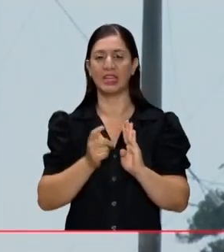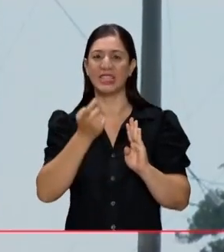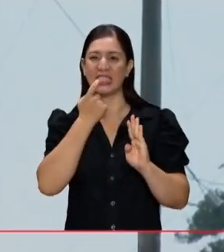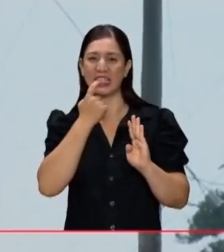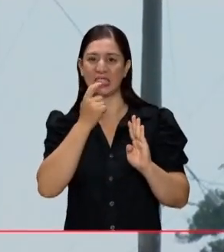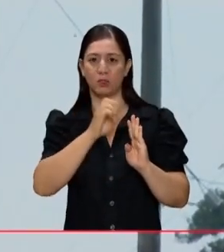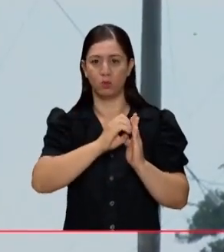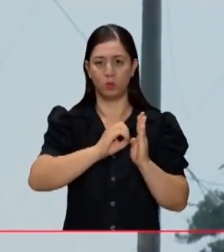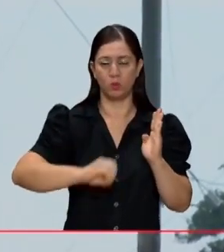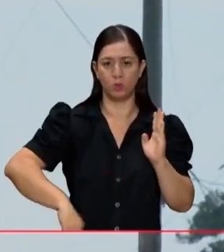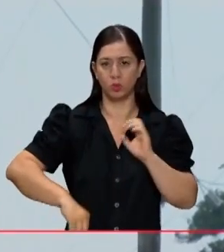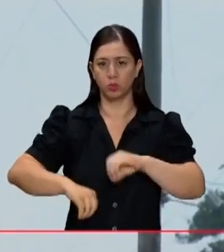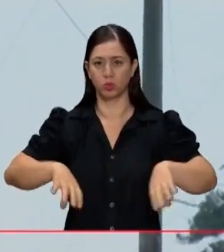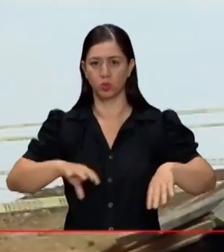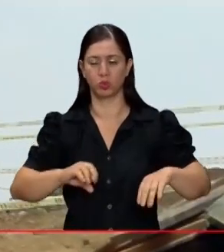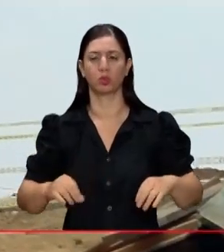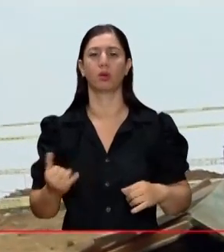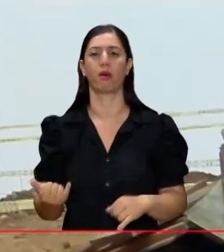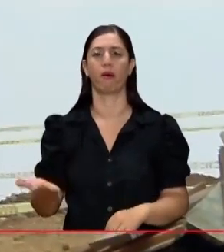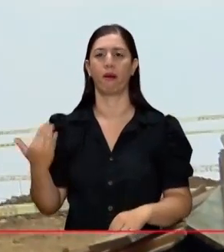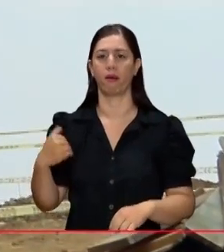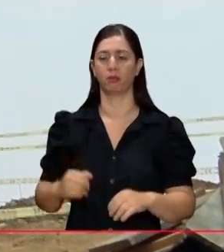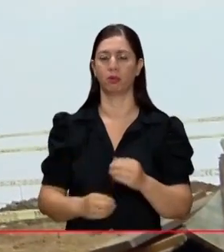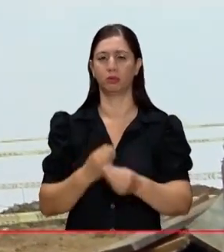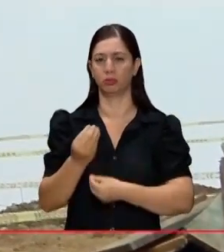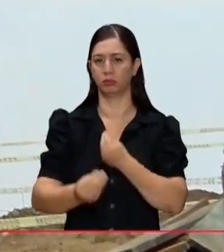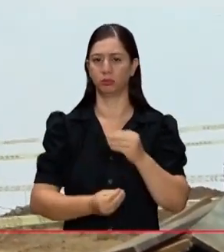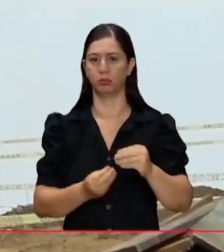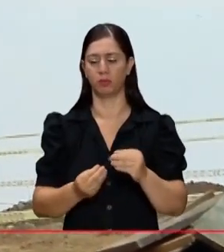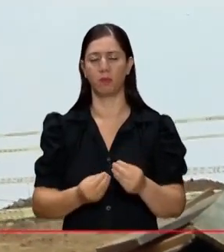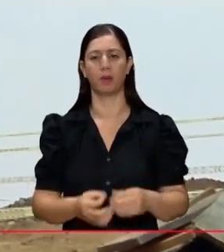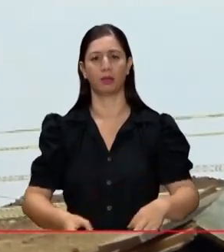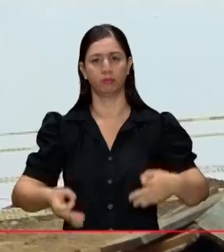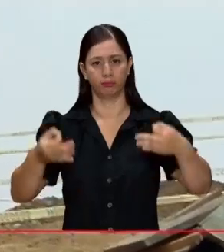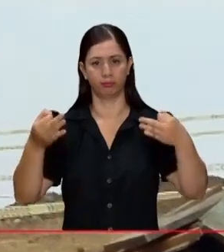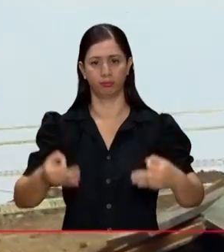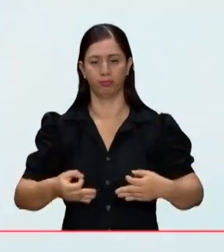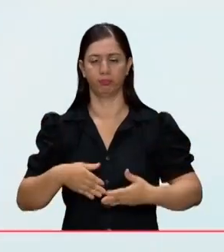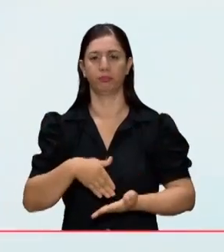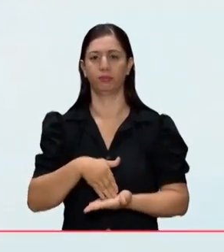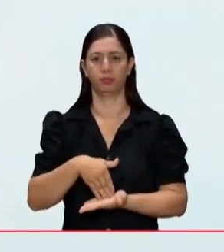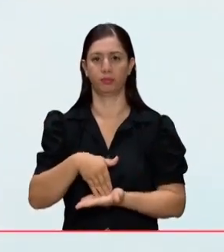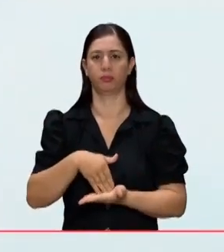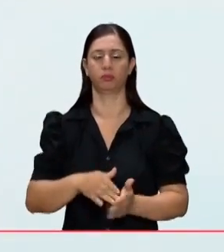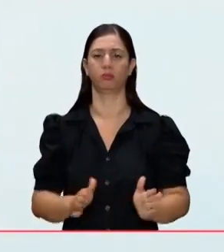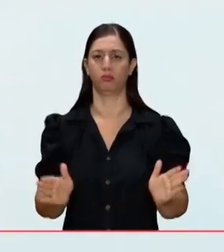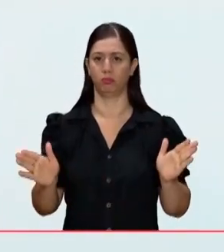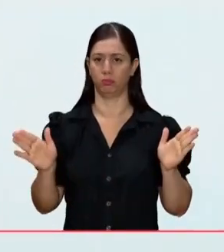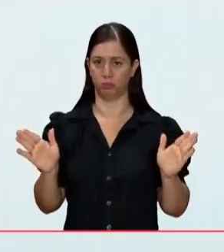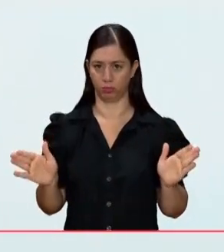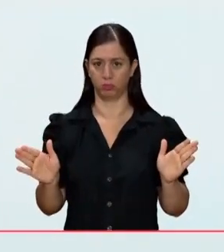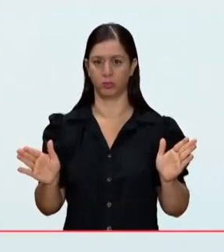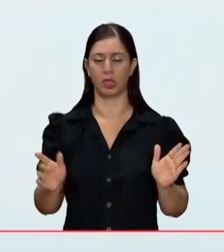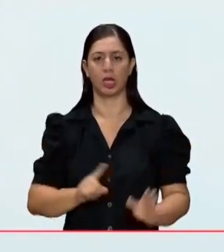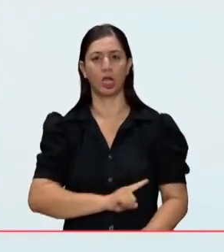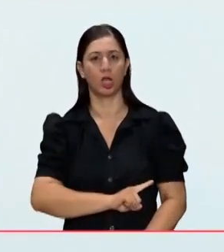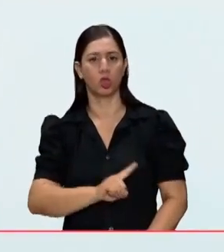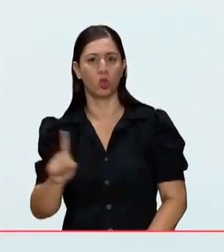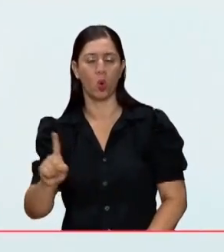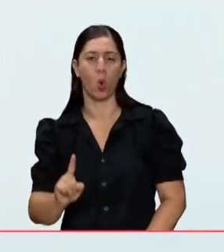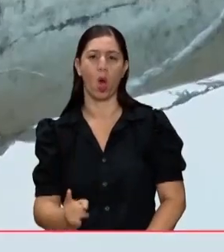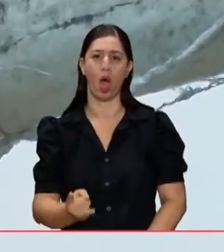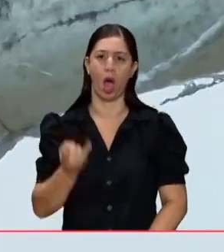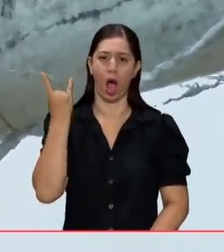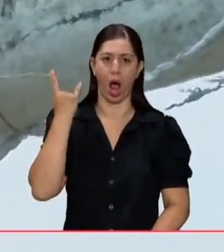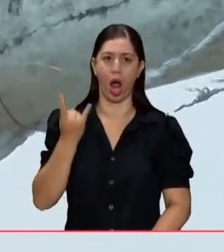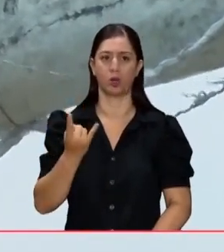metálica temporal que se había instalado para poder garantizar la estabilidad del monumento y que no fuera a sufrir ningún tipo